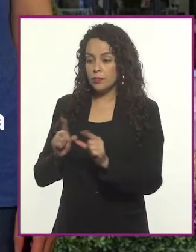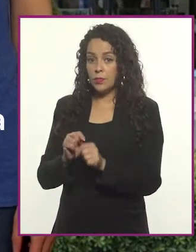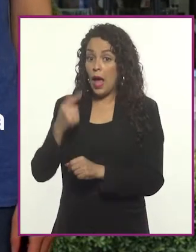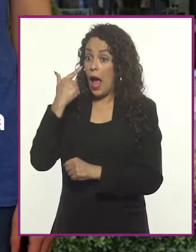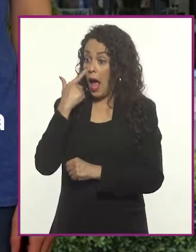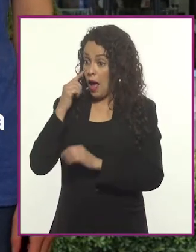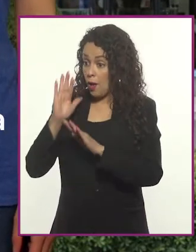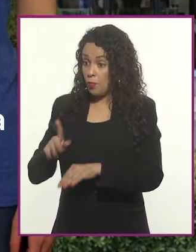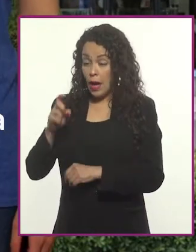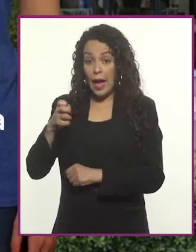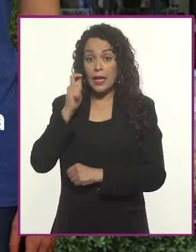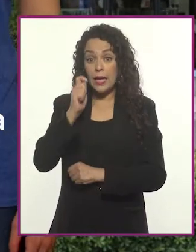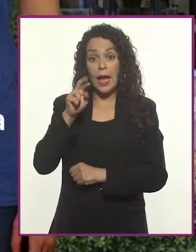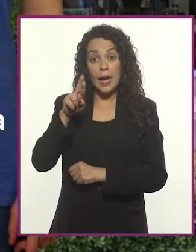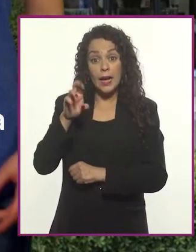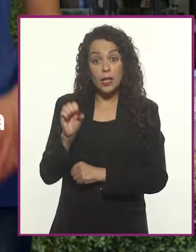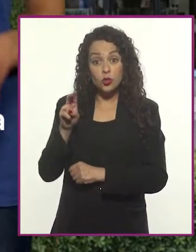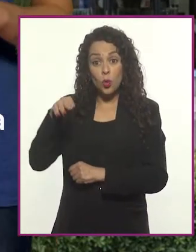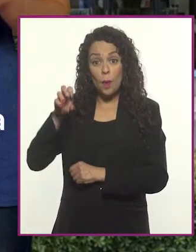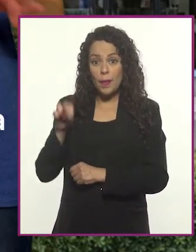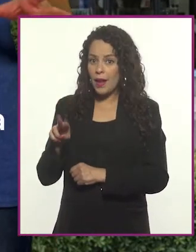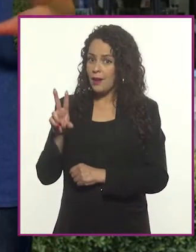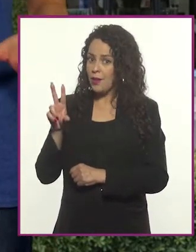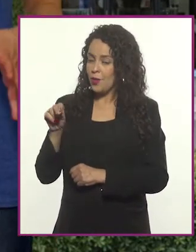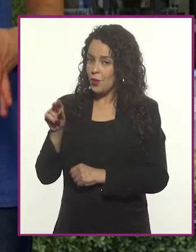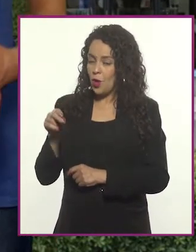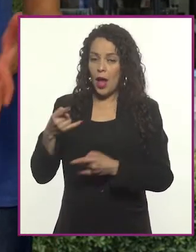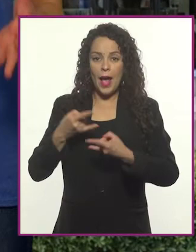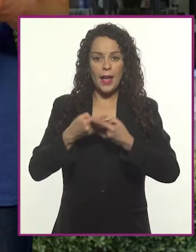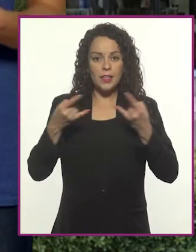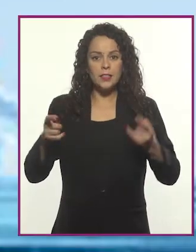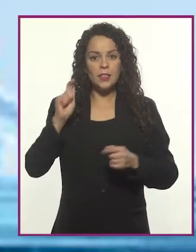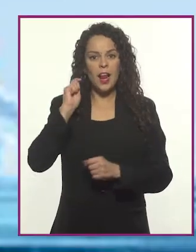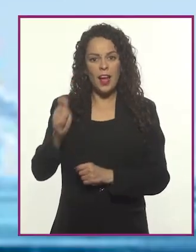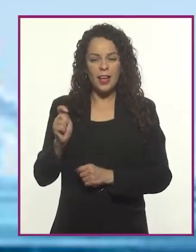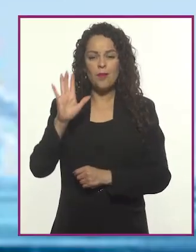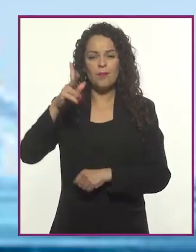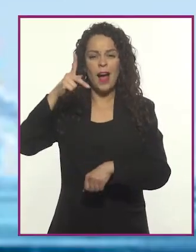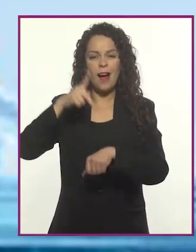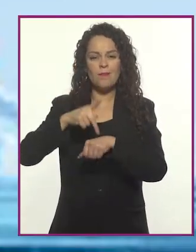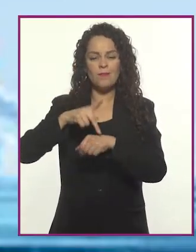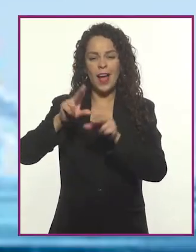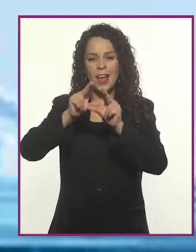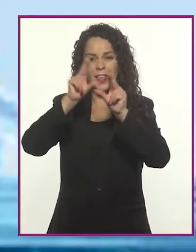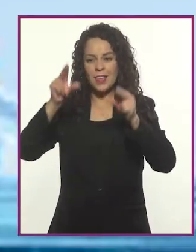no significa que es un resumen. Imagina que toda la historia es el iceberg y tu